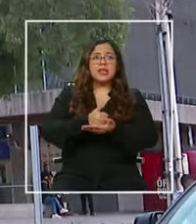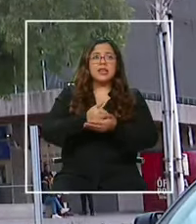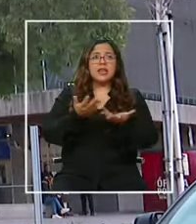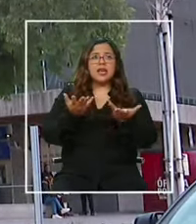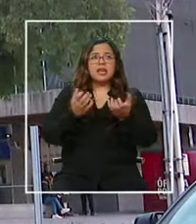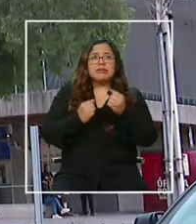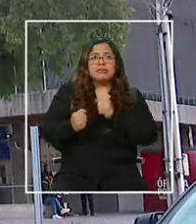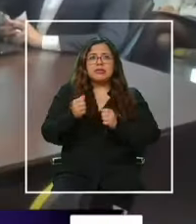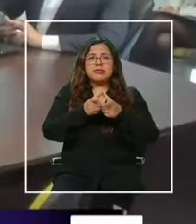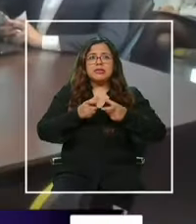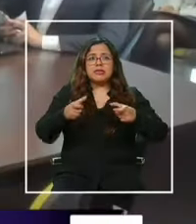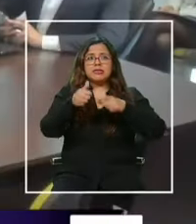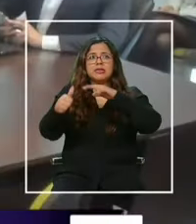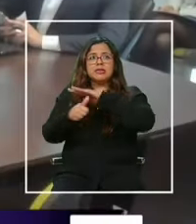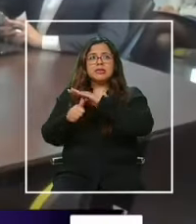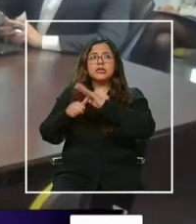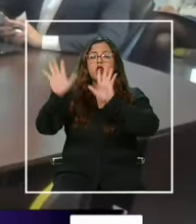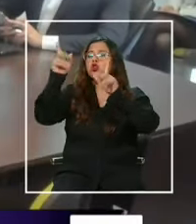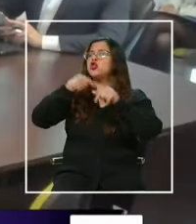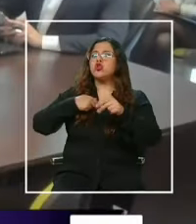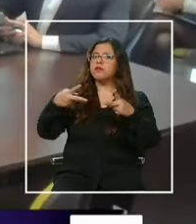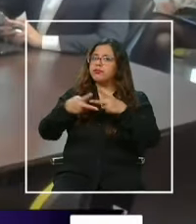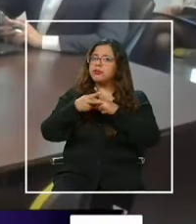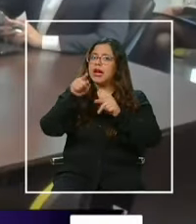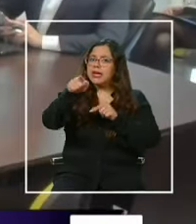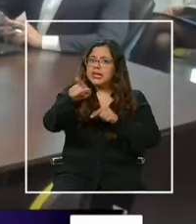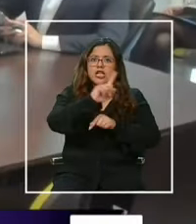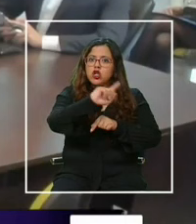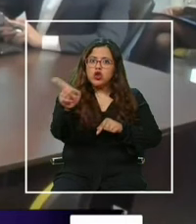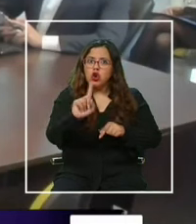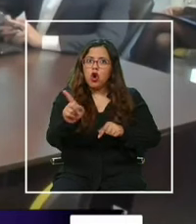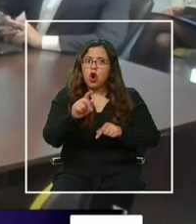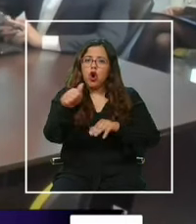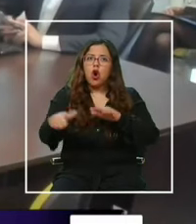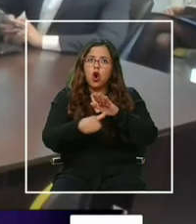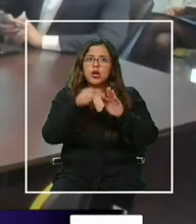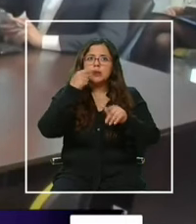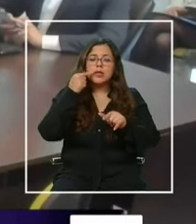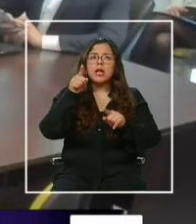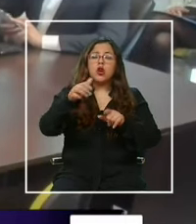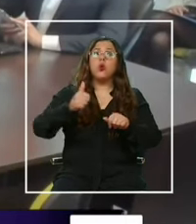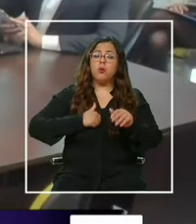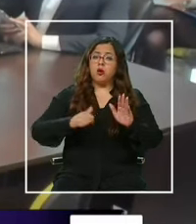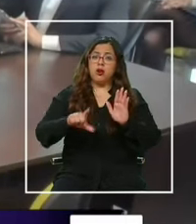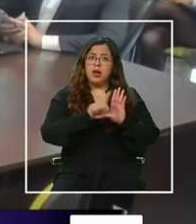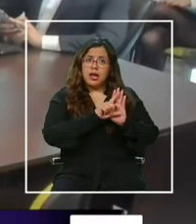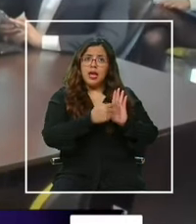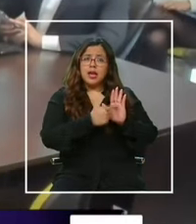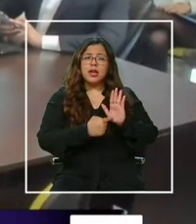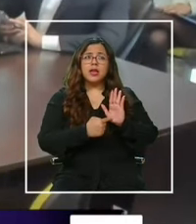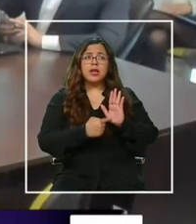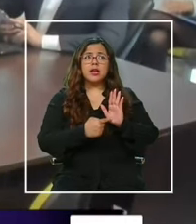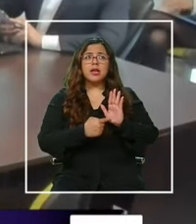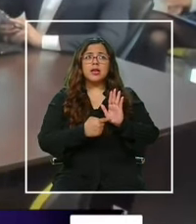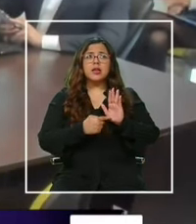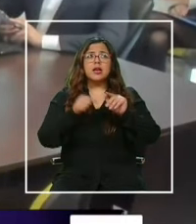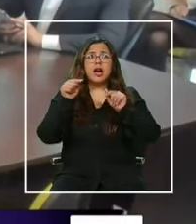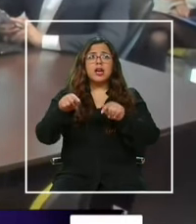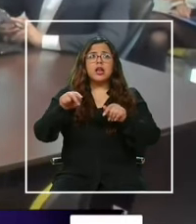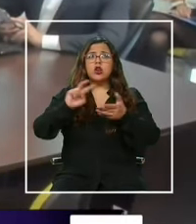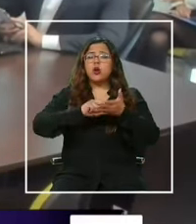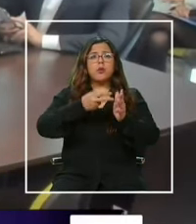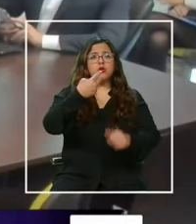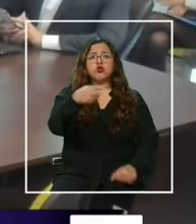Municipal. Yo no lo he interrumpido, concejal, porque cumple con la ley, no es